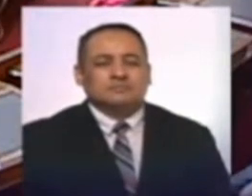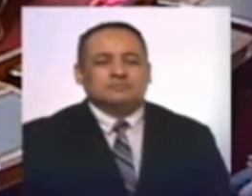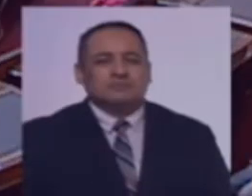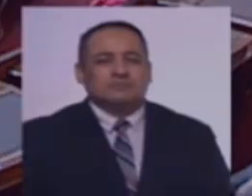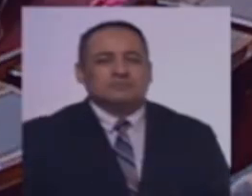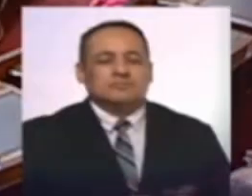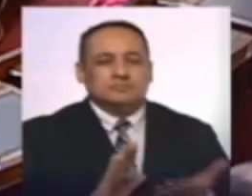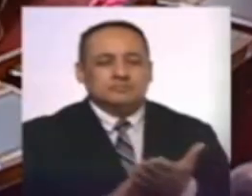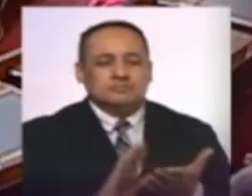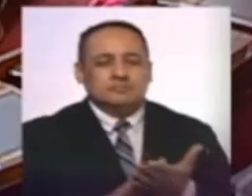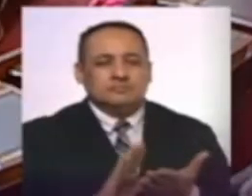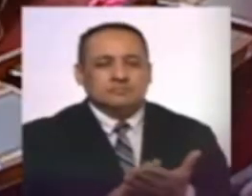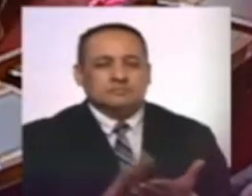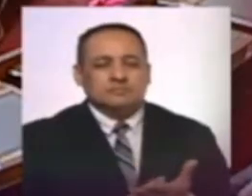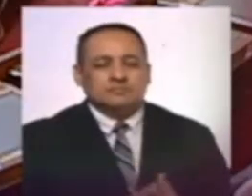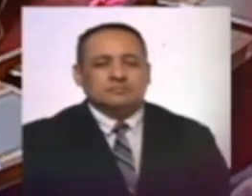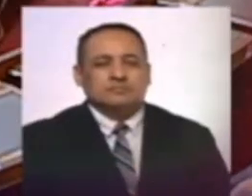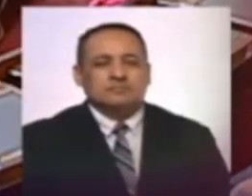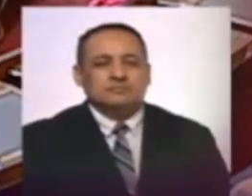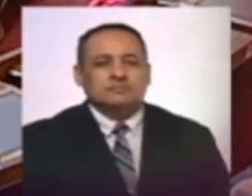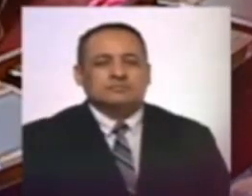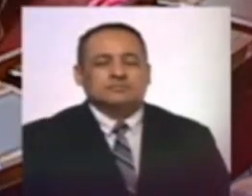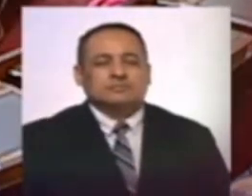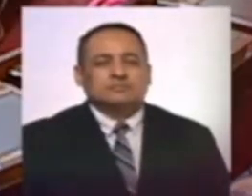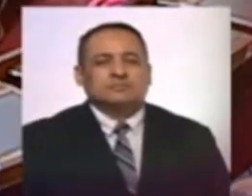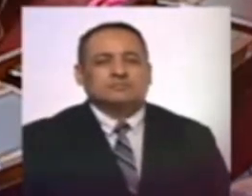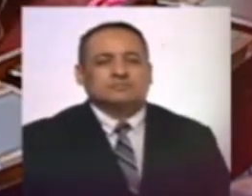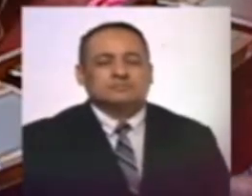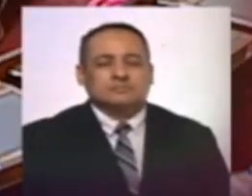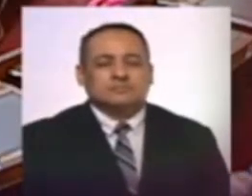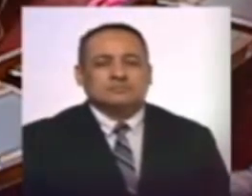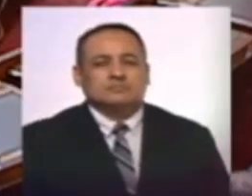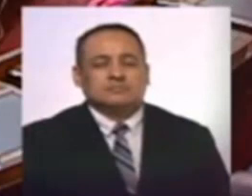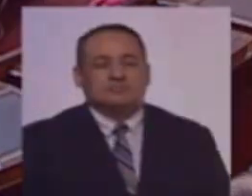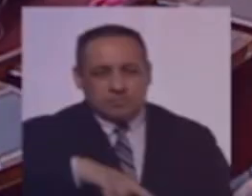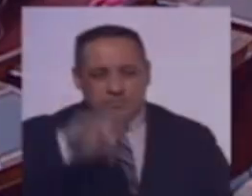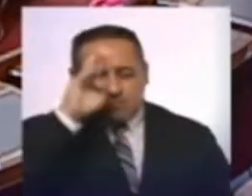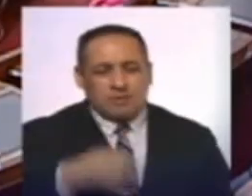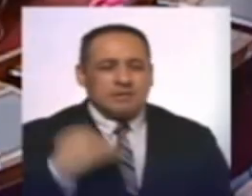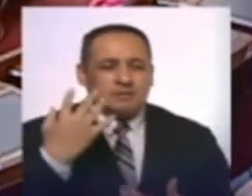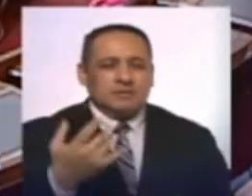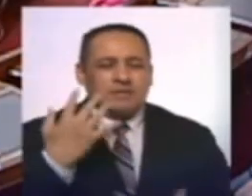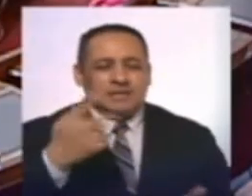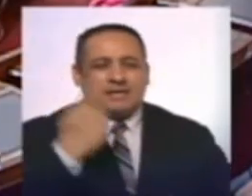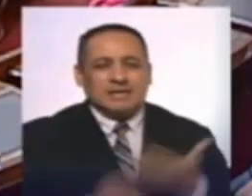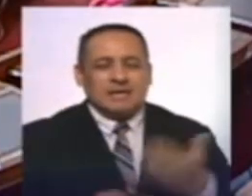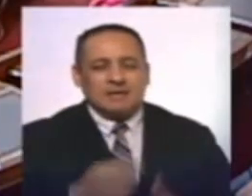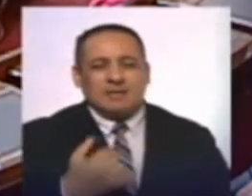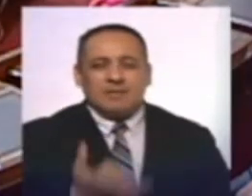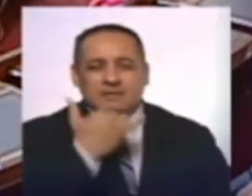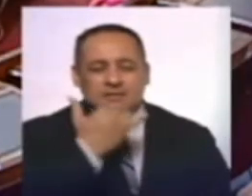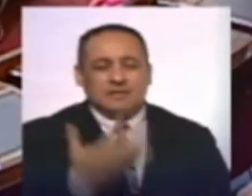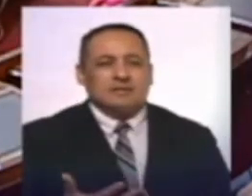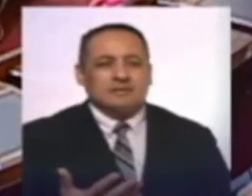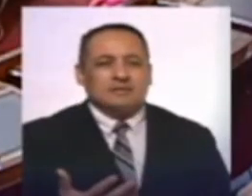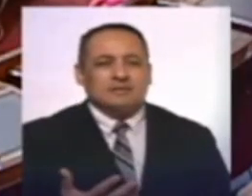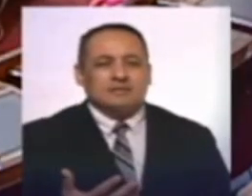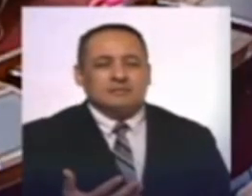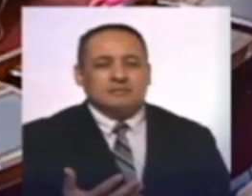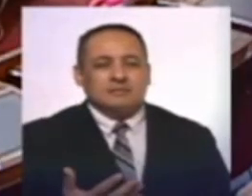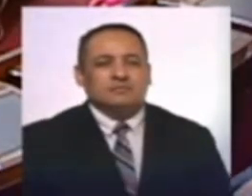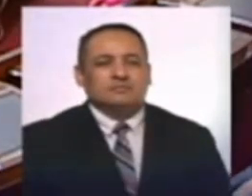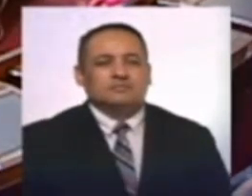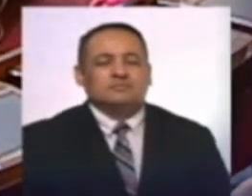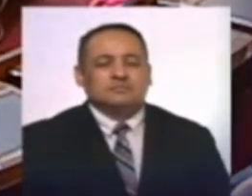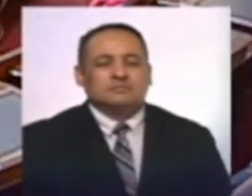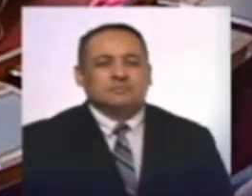Libre, representado en este Parlamento, de Podemos Perú, representado en este Parlamento, de